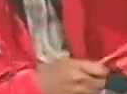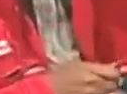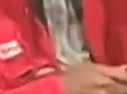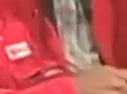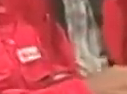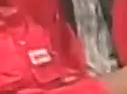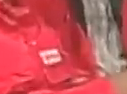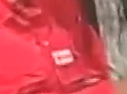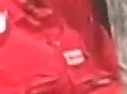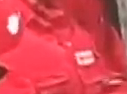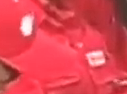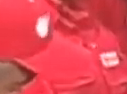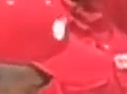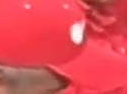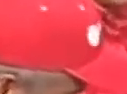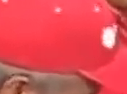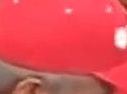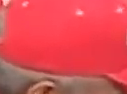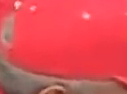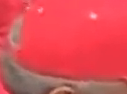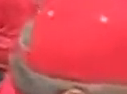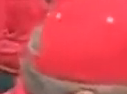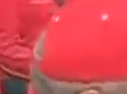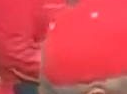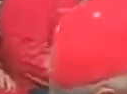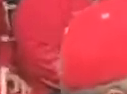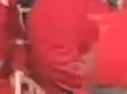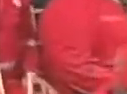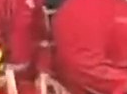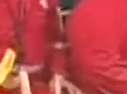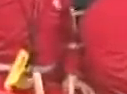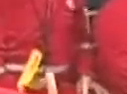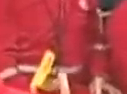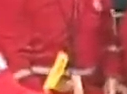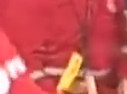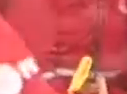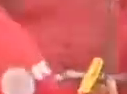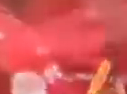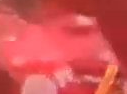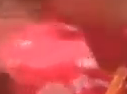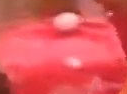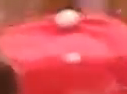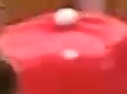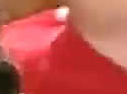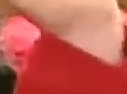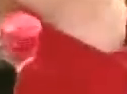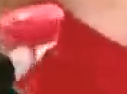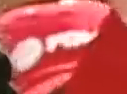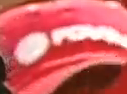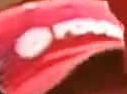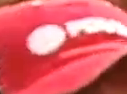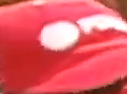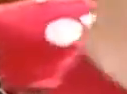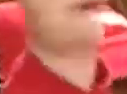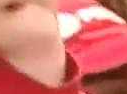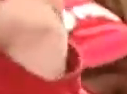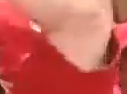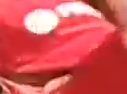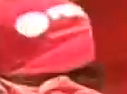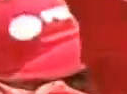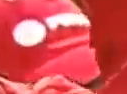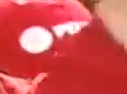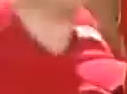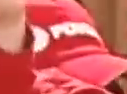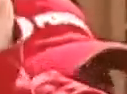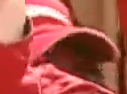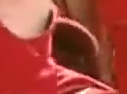batalla librada por estos hombres y mujeres presentes acá en PDVSA, en La Campiña, en el Salón Simón Bolívar. El